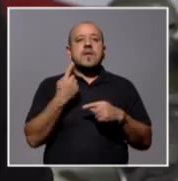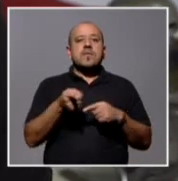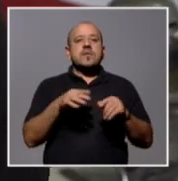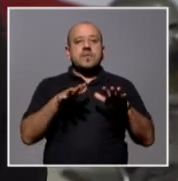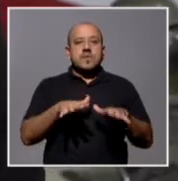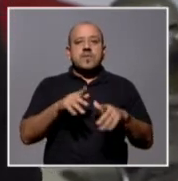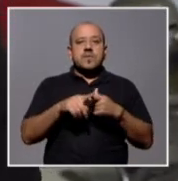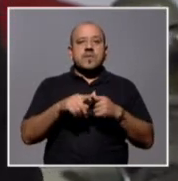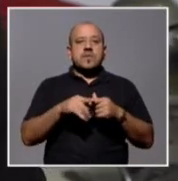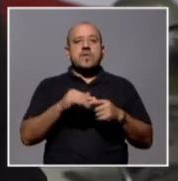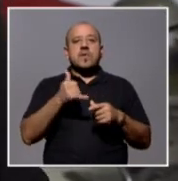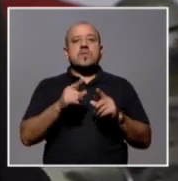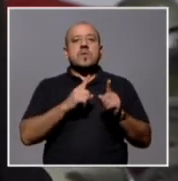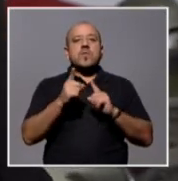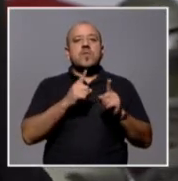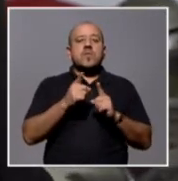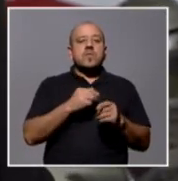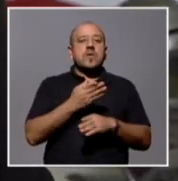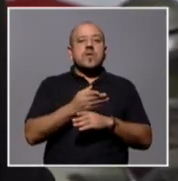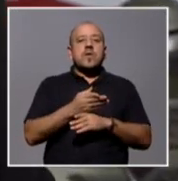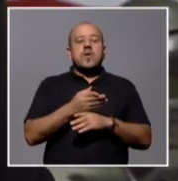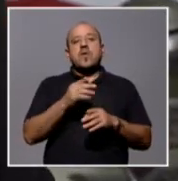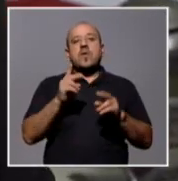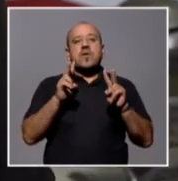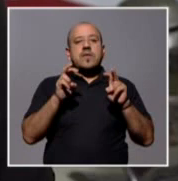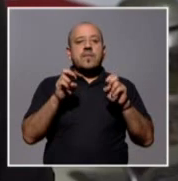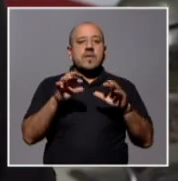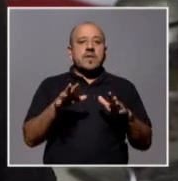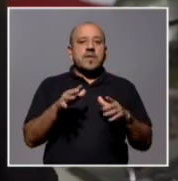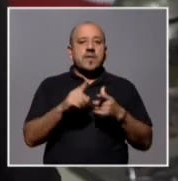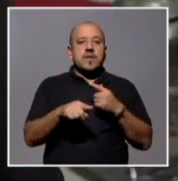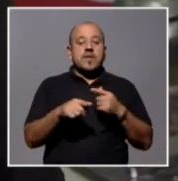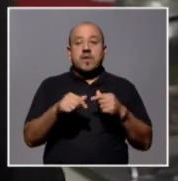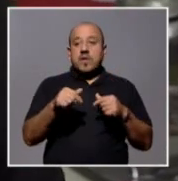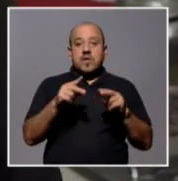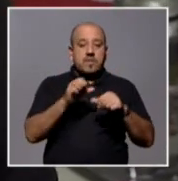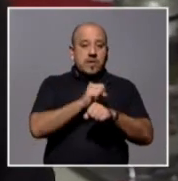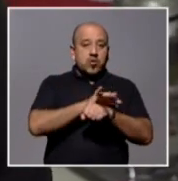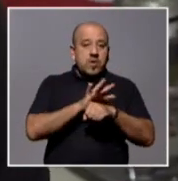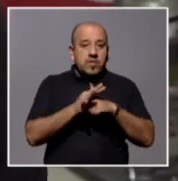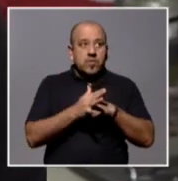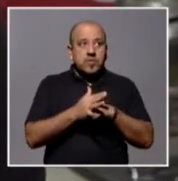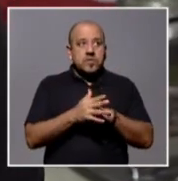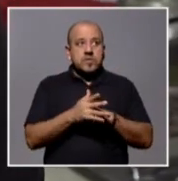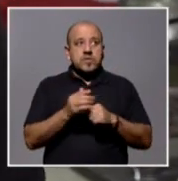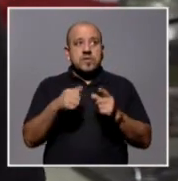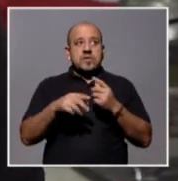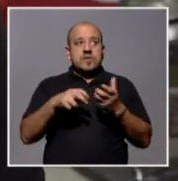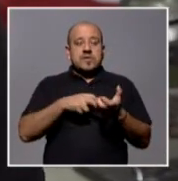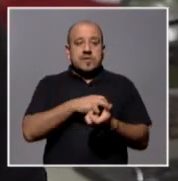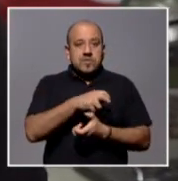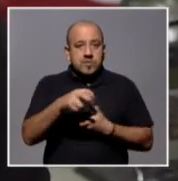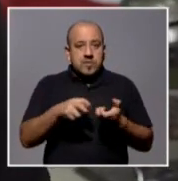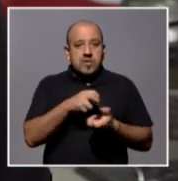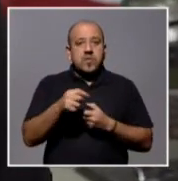un poco, teníamos algunos pedidos y surgió el tema de la emergencia sanitaria y se vino como que la complicación. Tuvimos